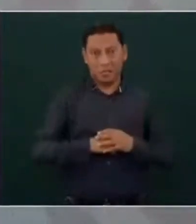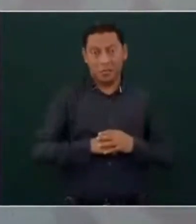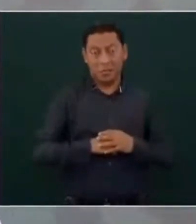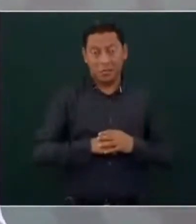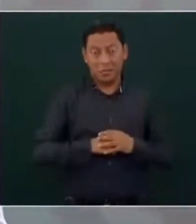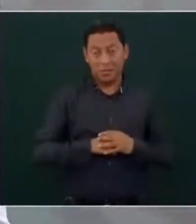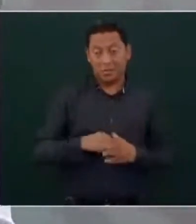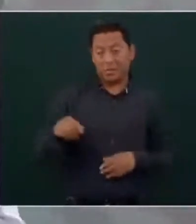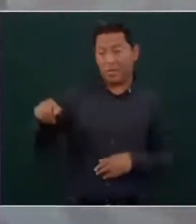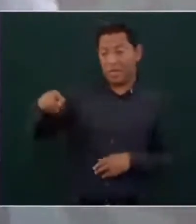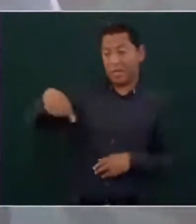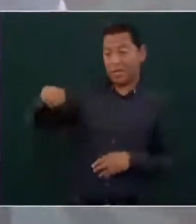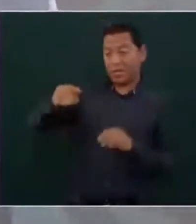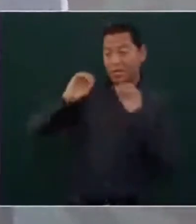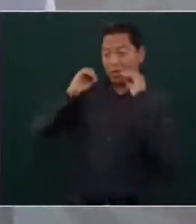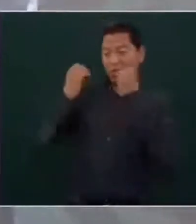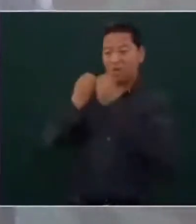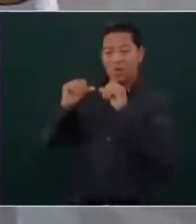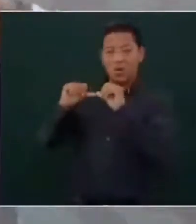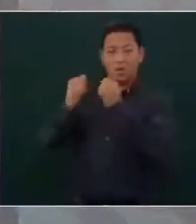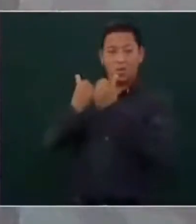de